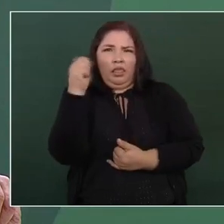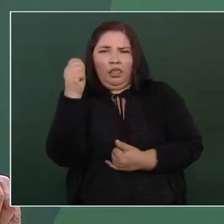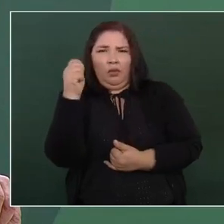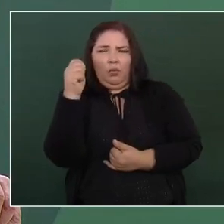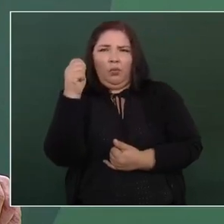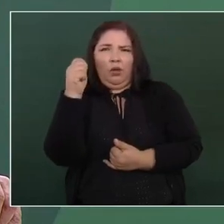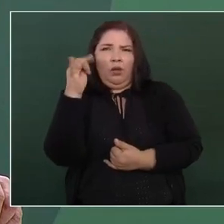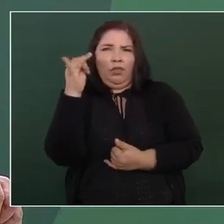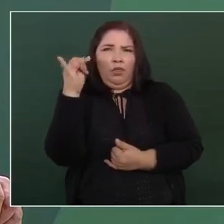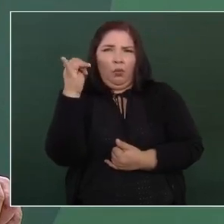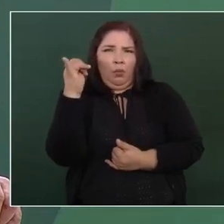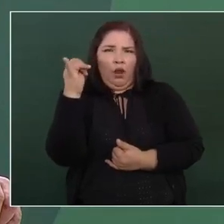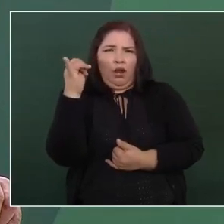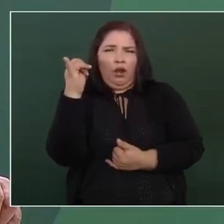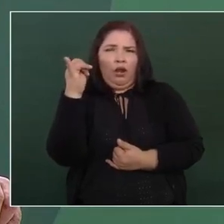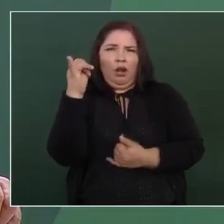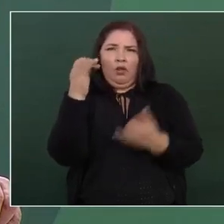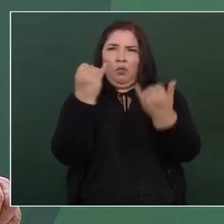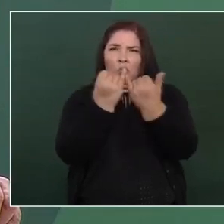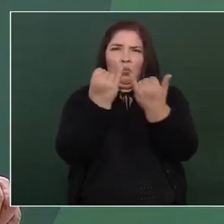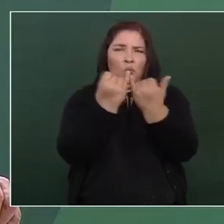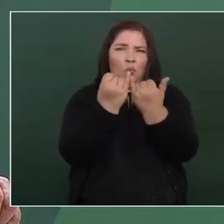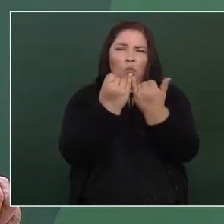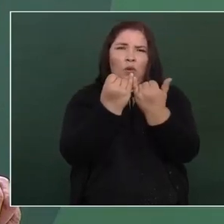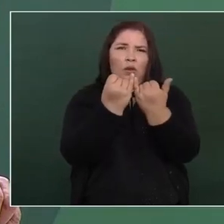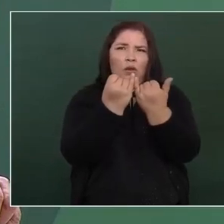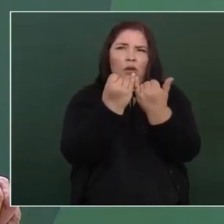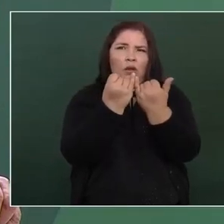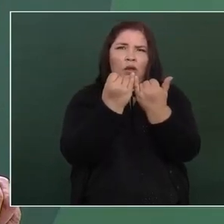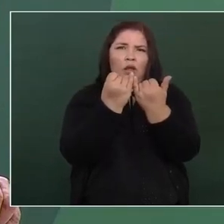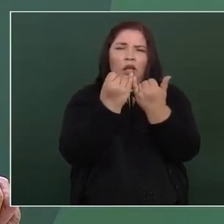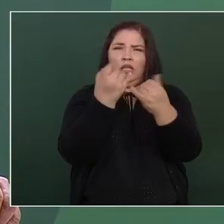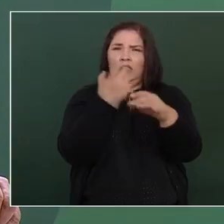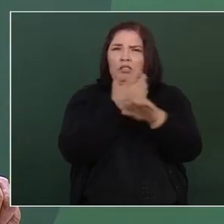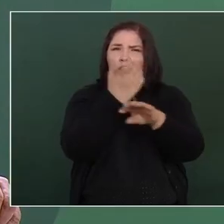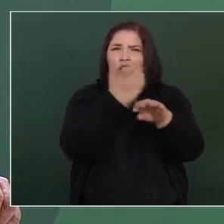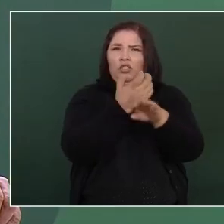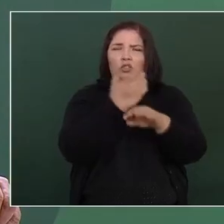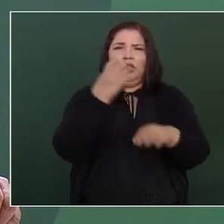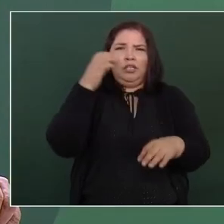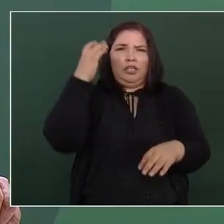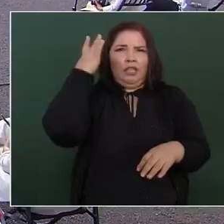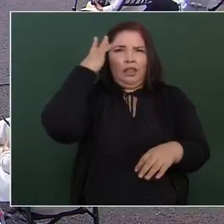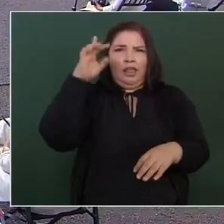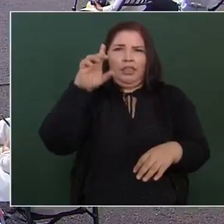de gasolina que lo que se paga en San Diego.